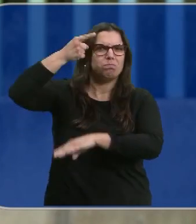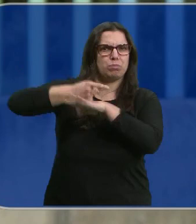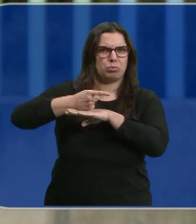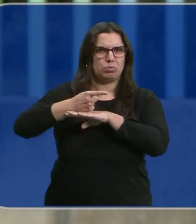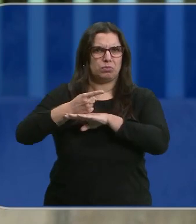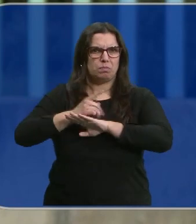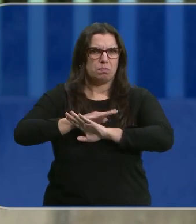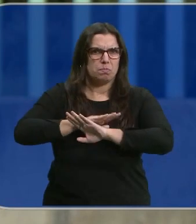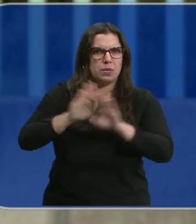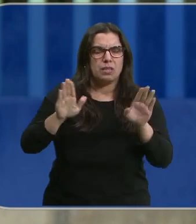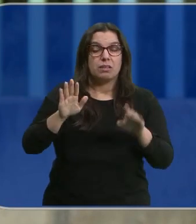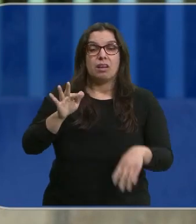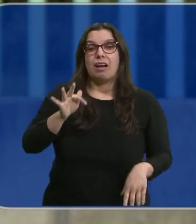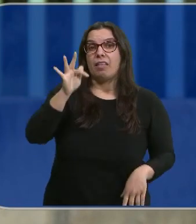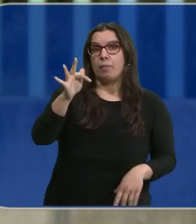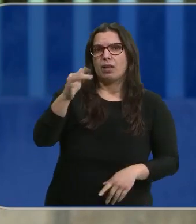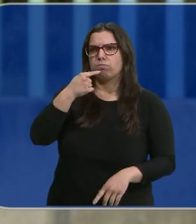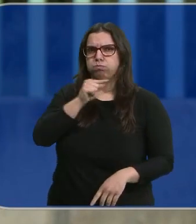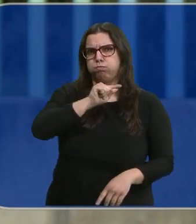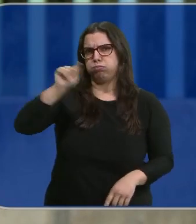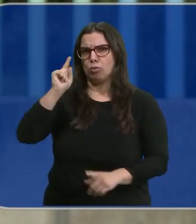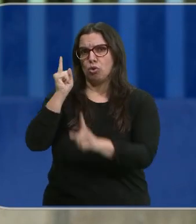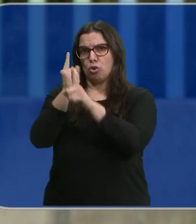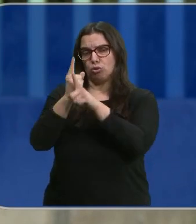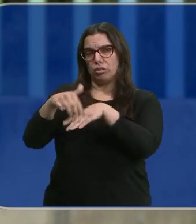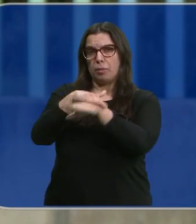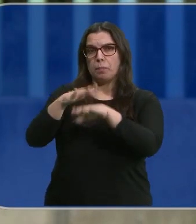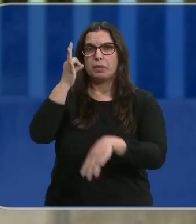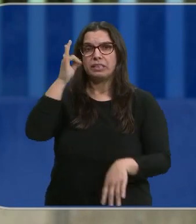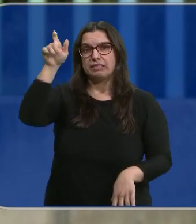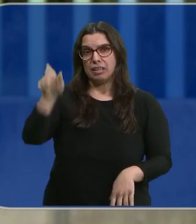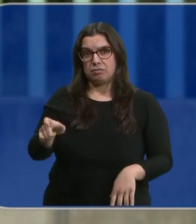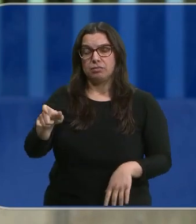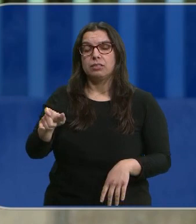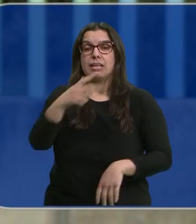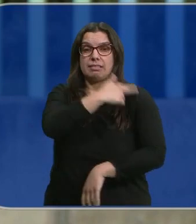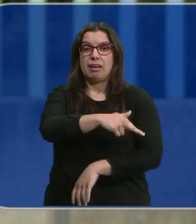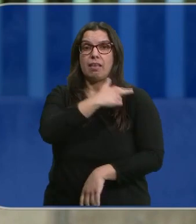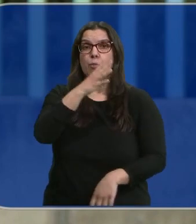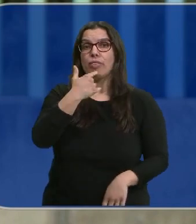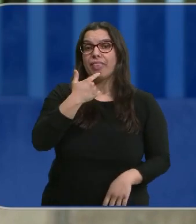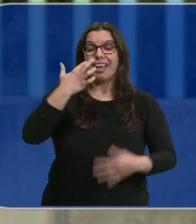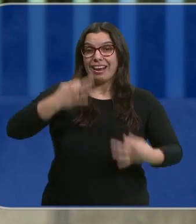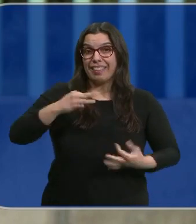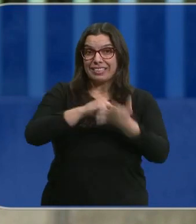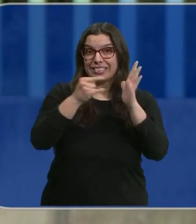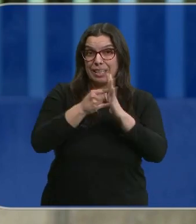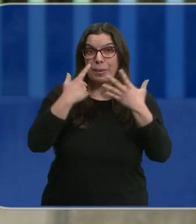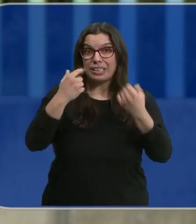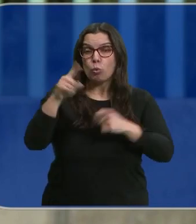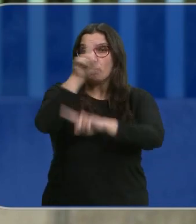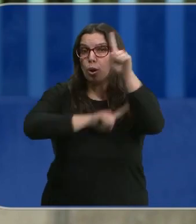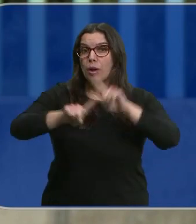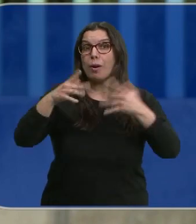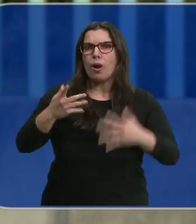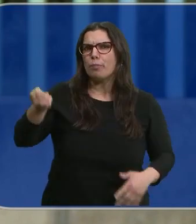imposición y además ha cargado contra la ministra de Sanidad. Dice Mañueco que el verdadero problema del Sistema Nacional de Salud es